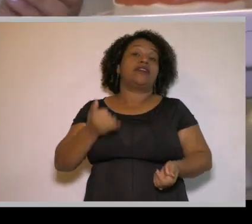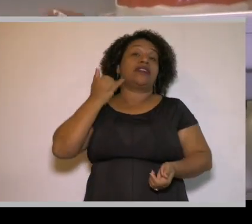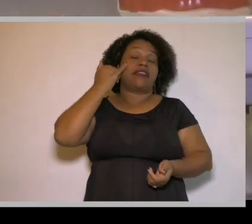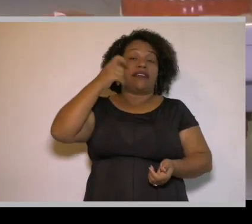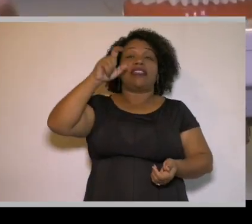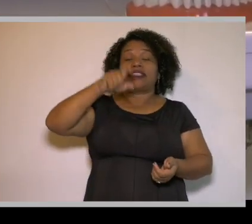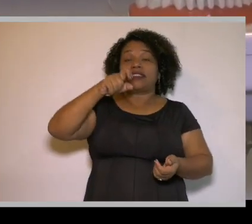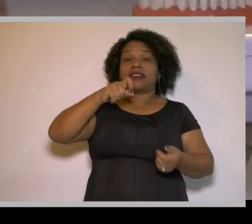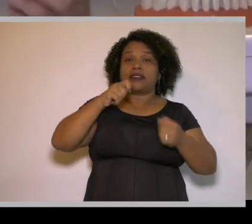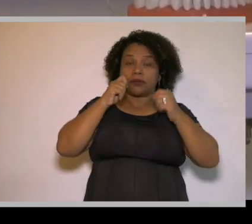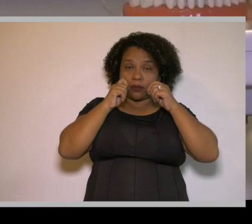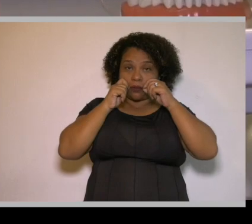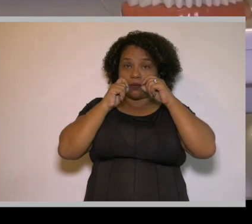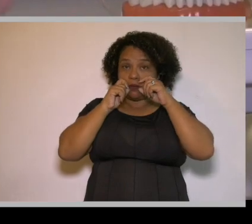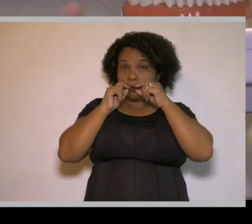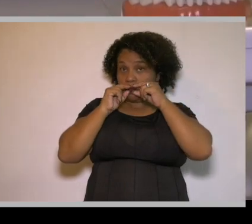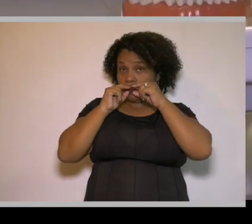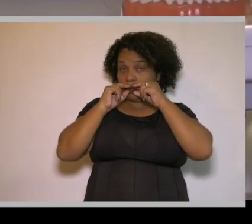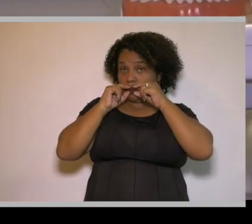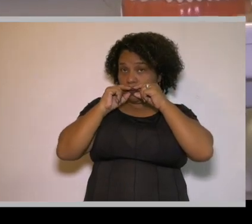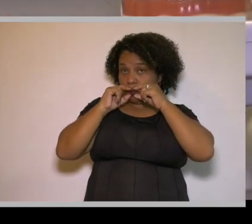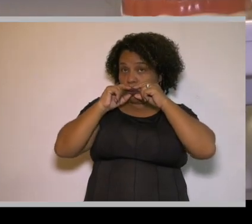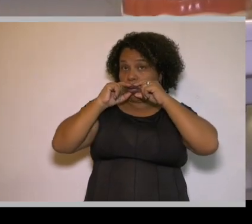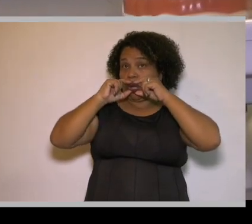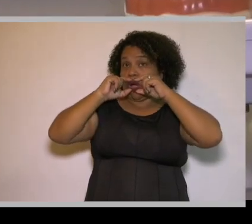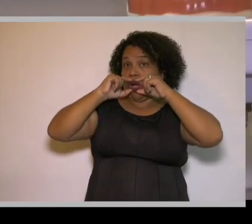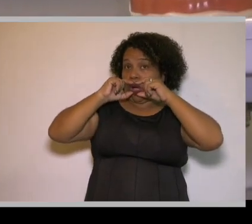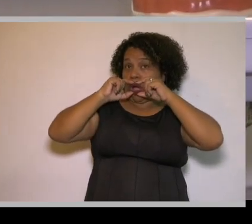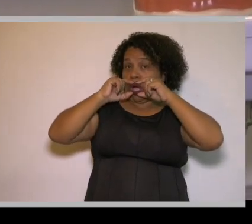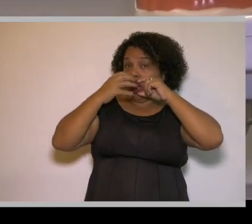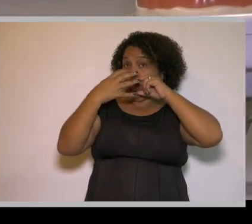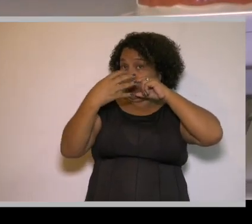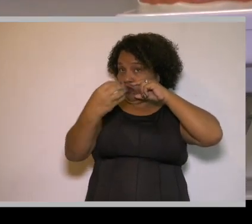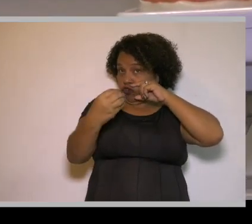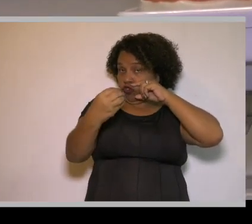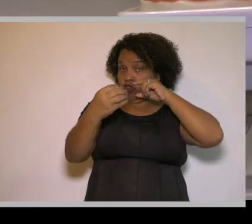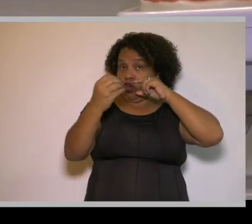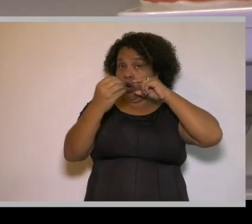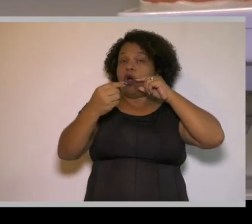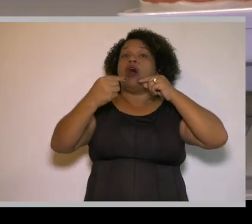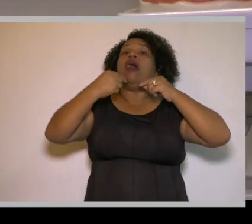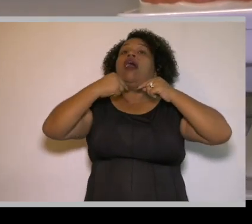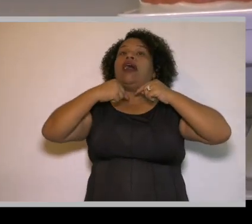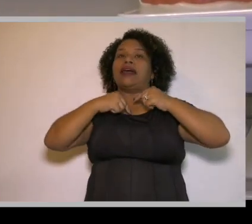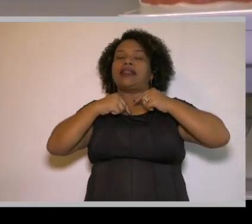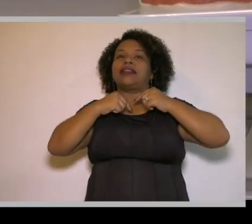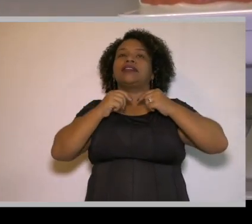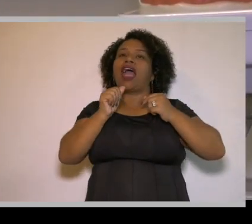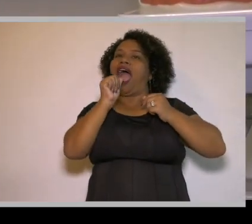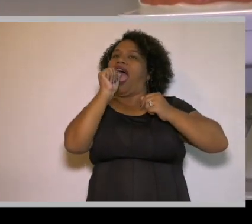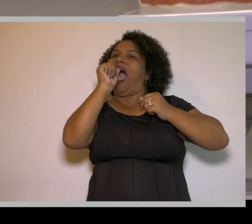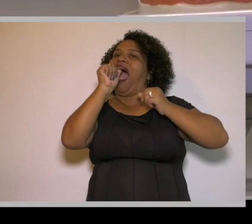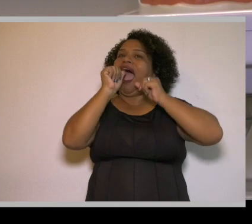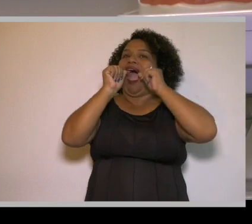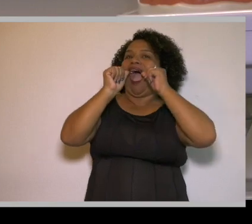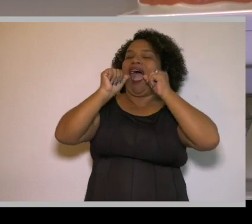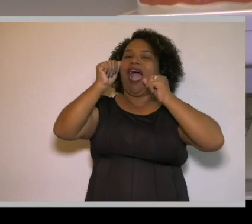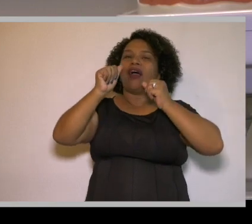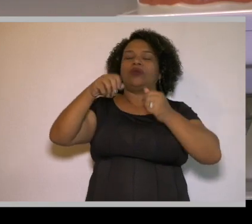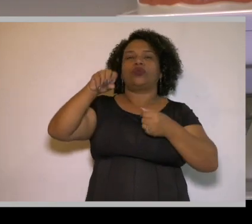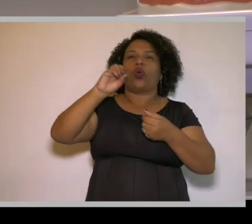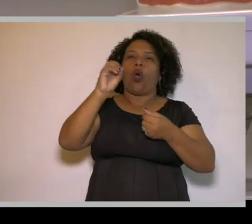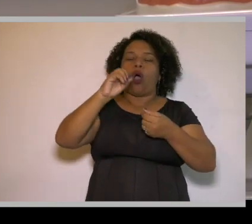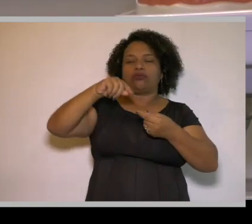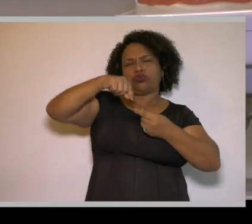va creciendo, no hay problema, no hay limitación del crecimiento, Excelente. de la mandíbula ni nada. Entonces podemos utilizarla